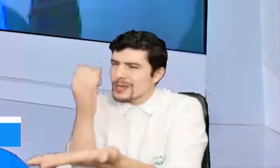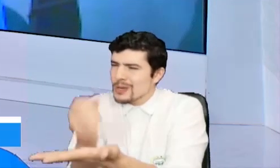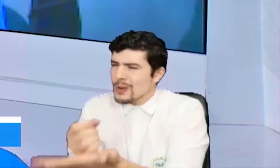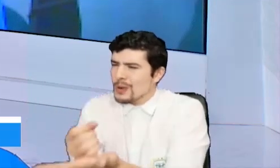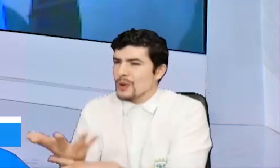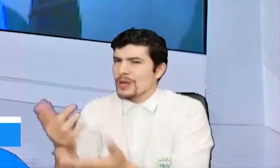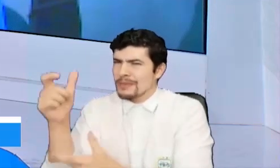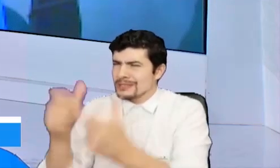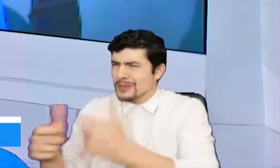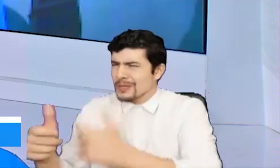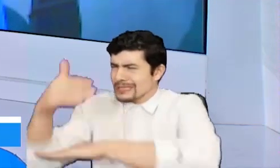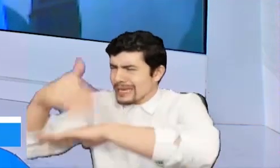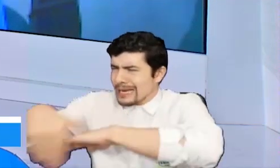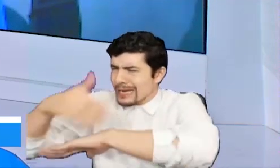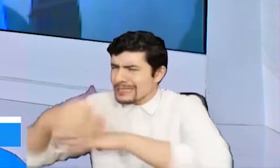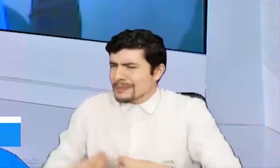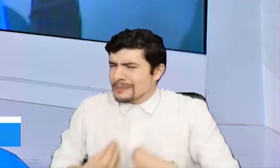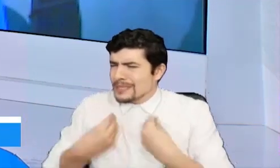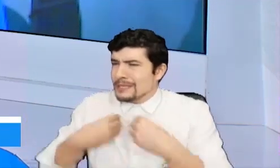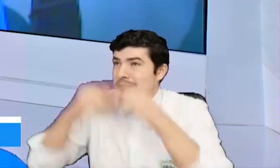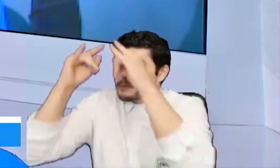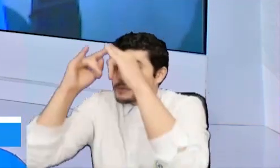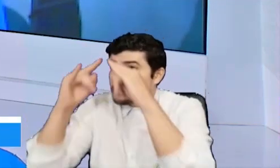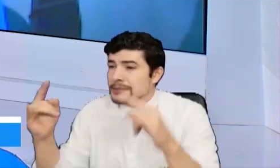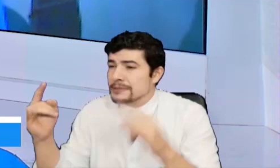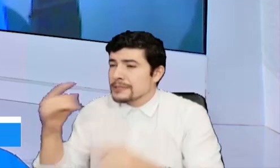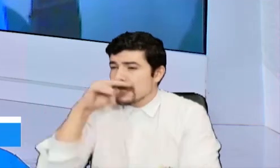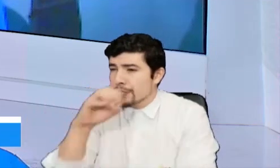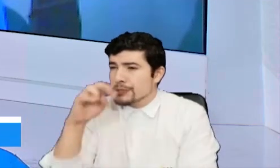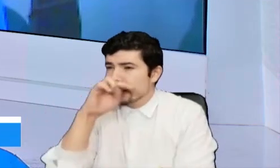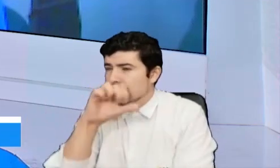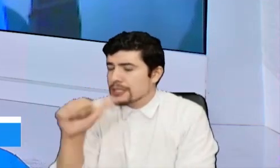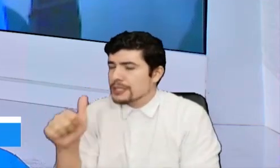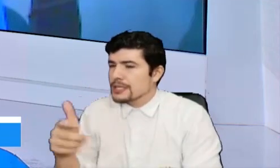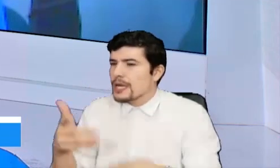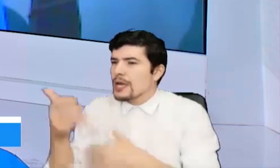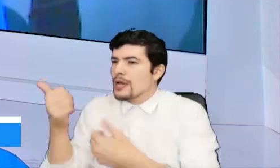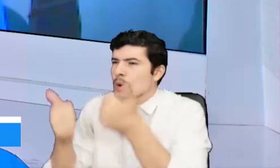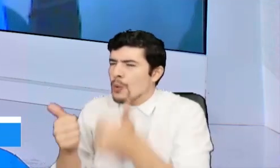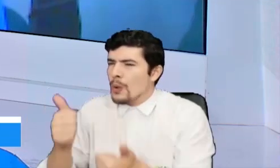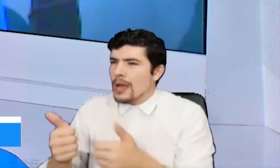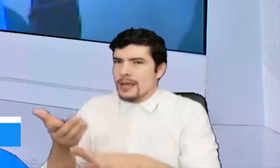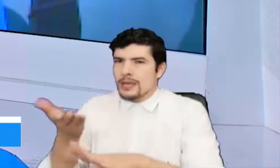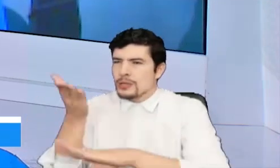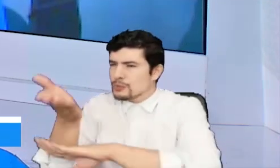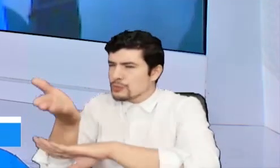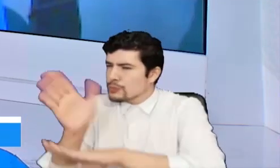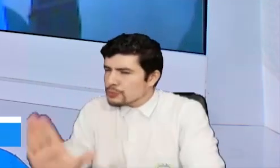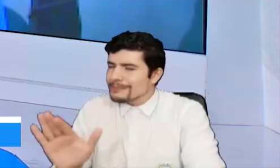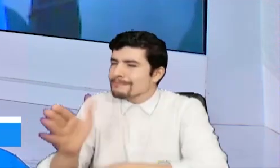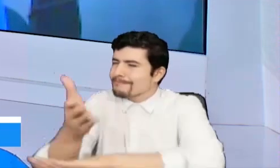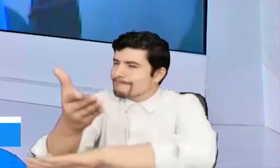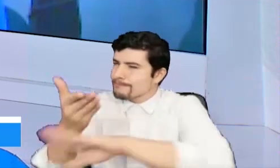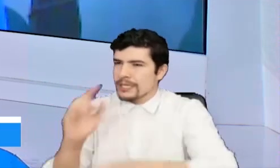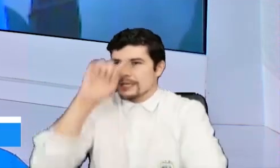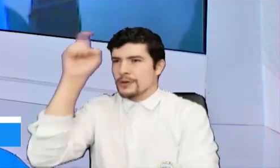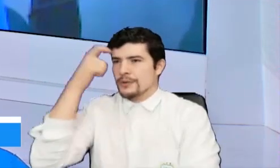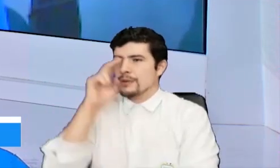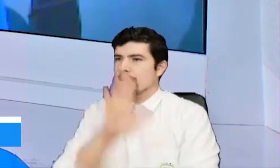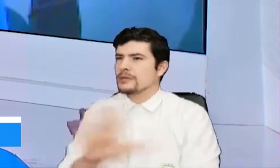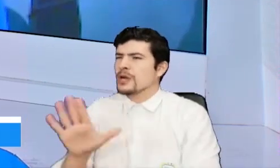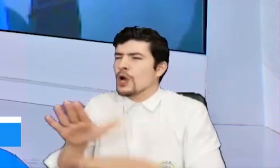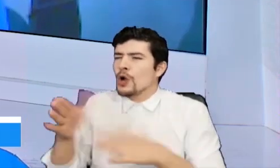con menores de edad. ¿Qué decirles hoy y cuál es esa petición al gobierno nacional? ¿Cómo poder ayudarlos?